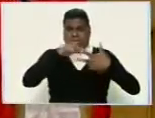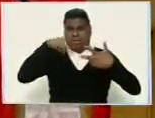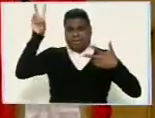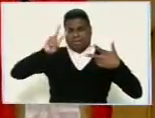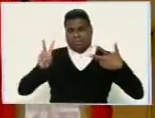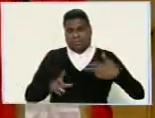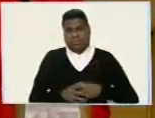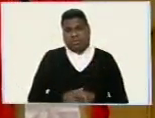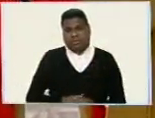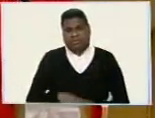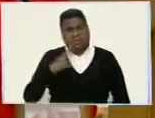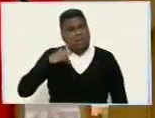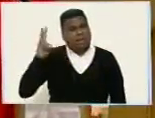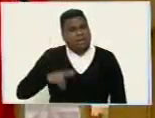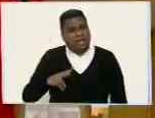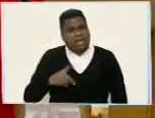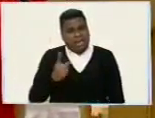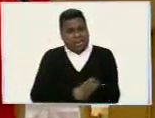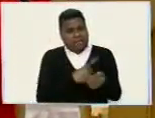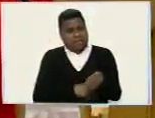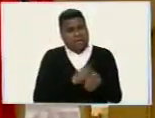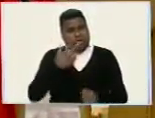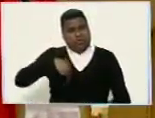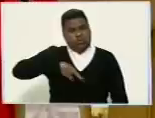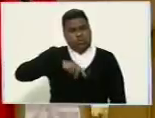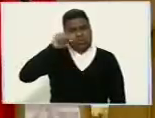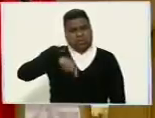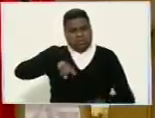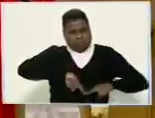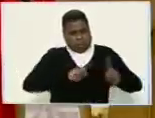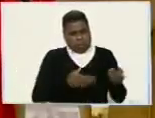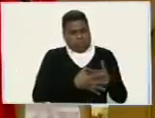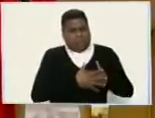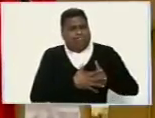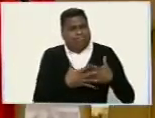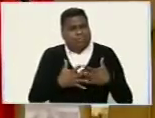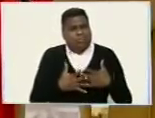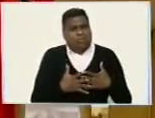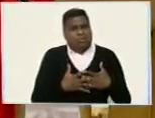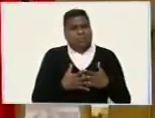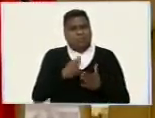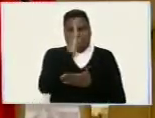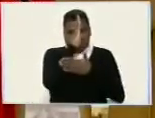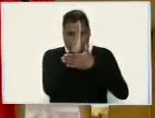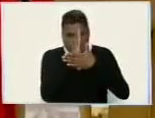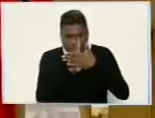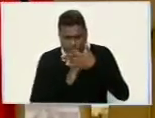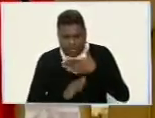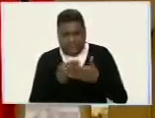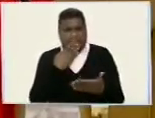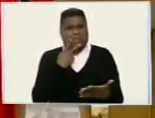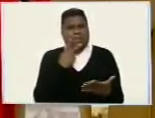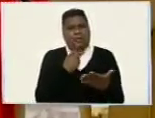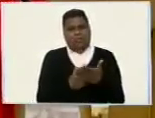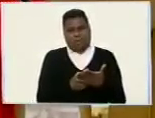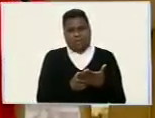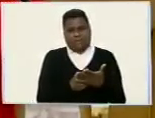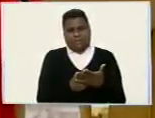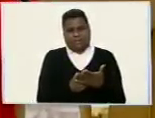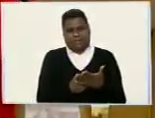verdad, hermanos y hermanas, nosotros desde nuestro corazón hacemos esta humilde propuesta para